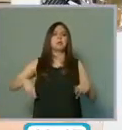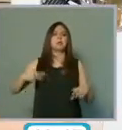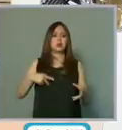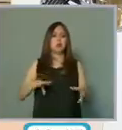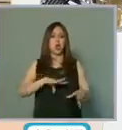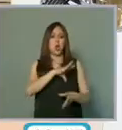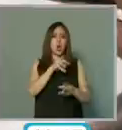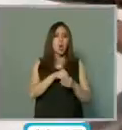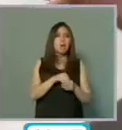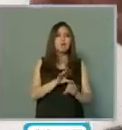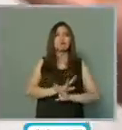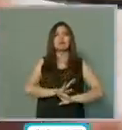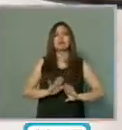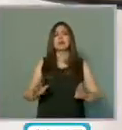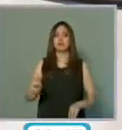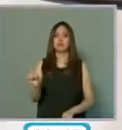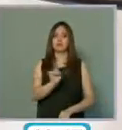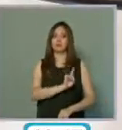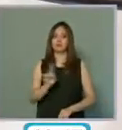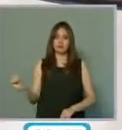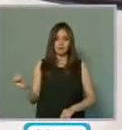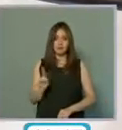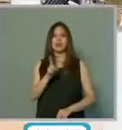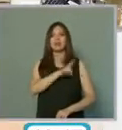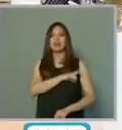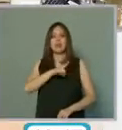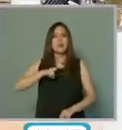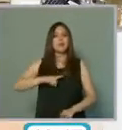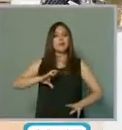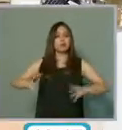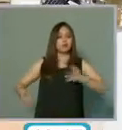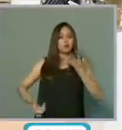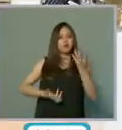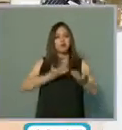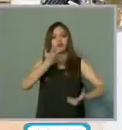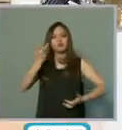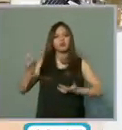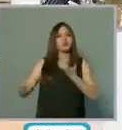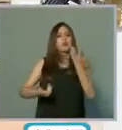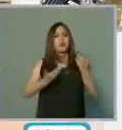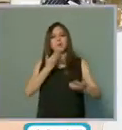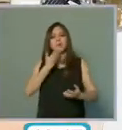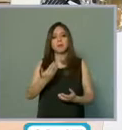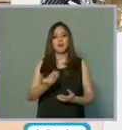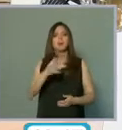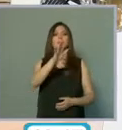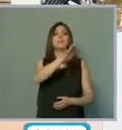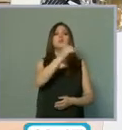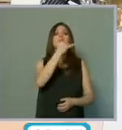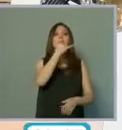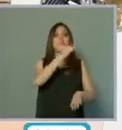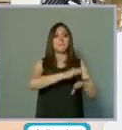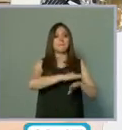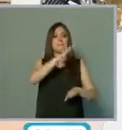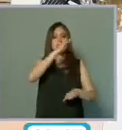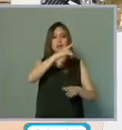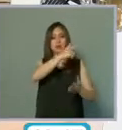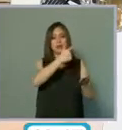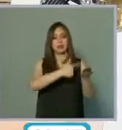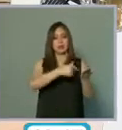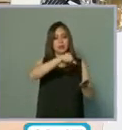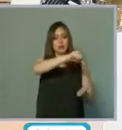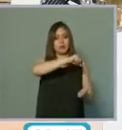mezcle y ya. No, es importante que esté bien cocido nuestro roux. Ponle un poquito más de aceite, Pam, para Sí, que se chef. vaya procesando. Aquí